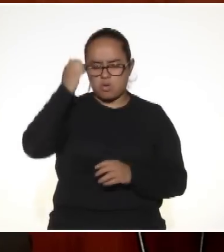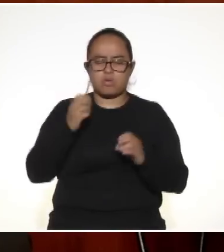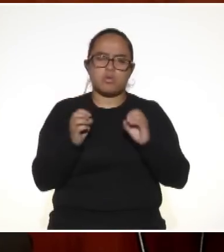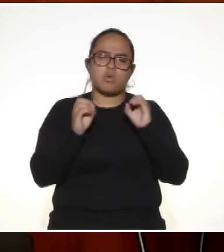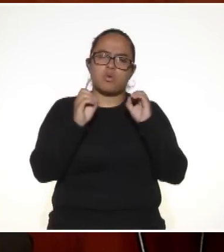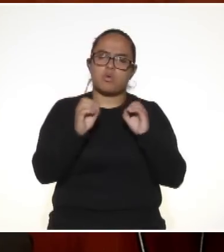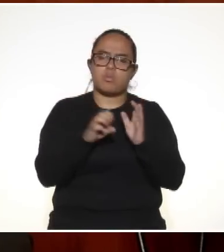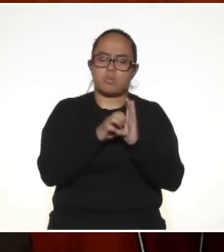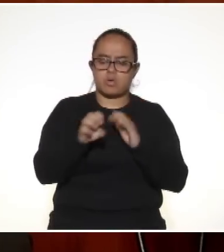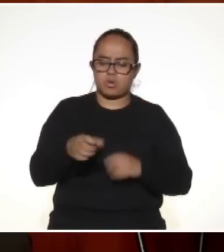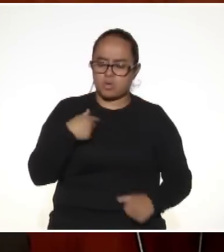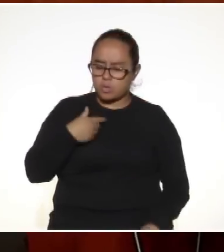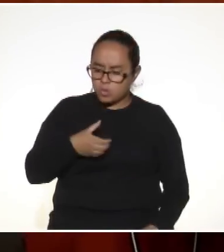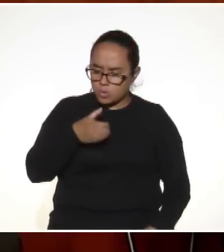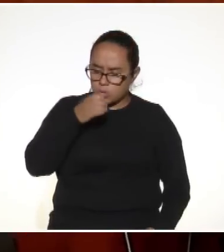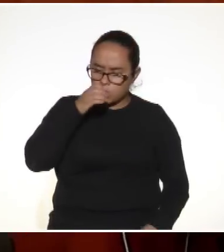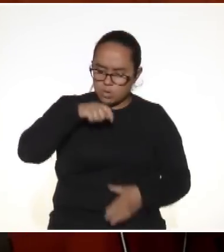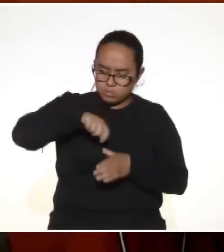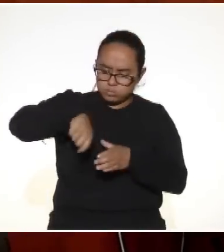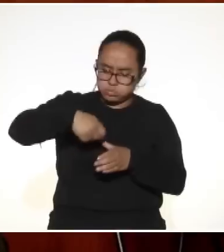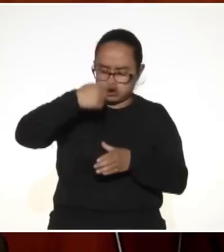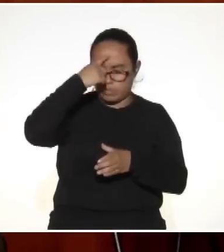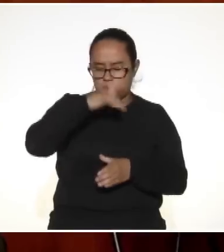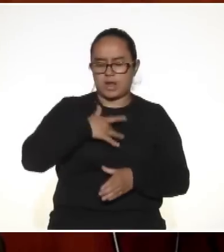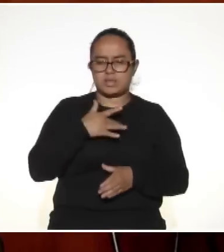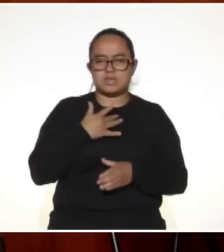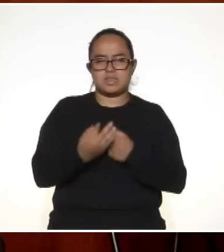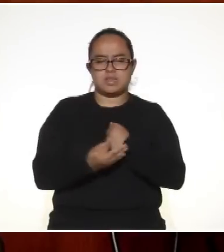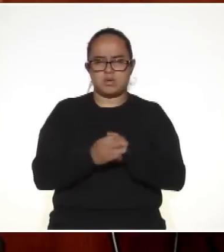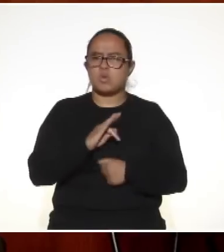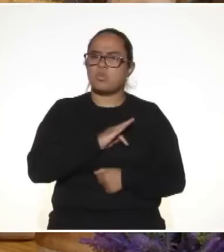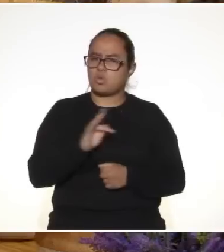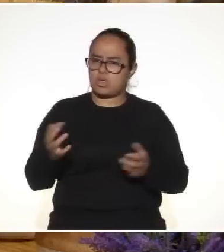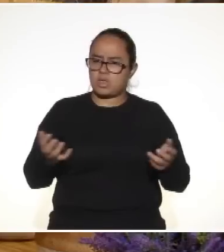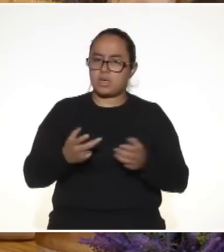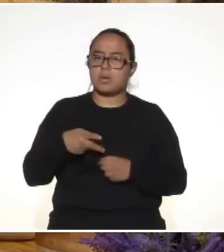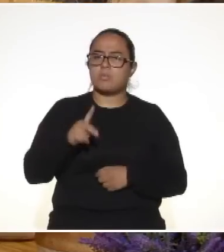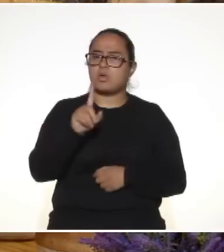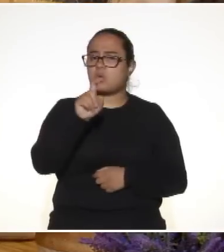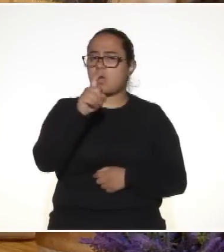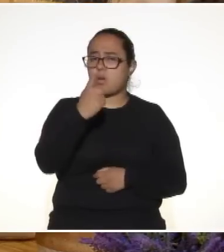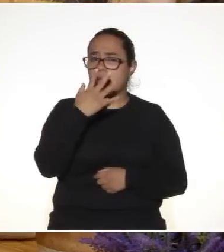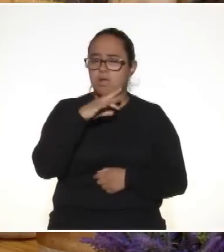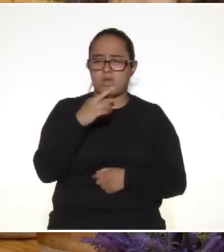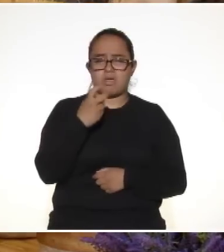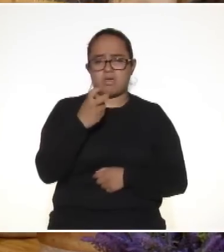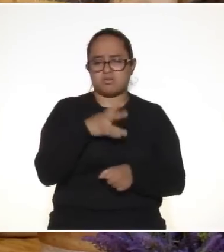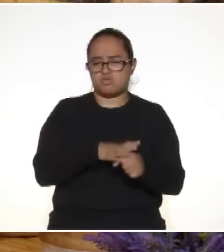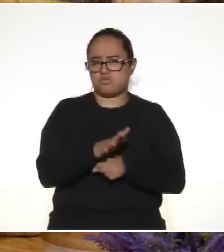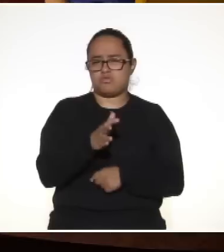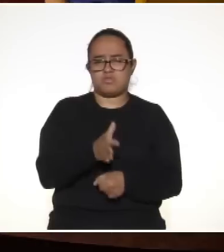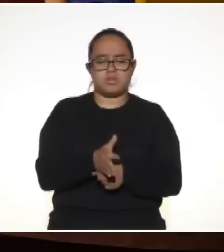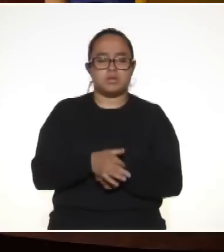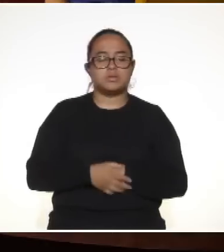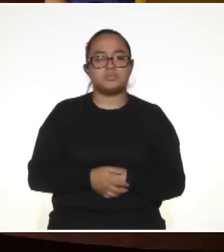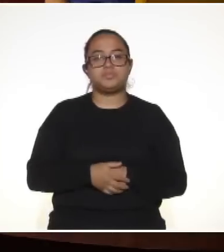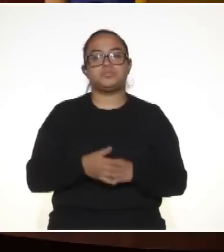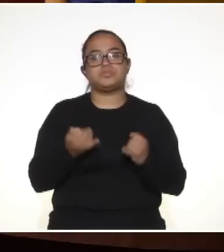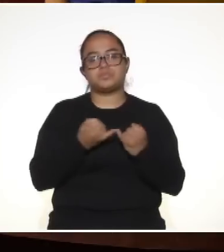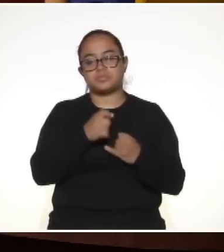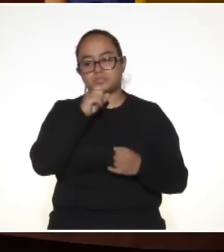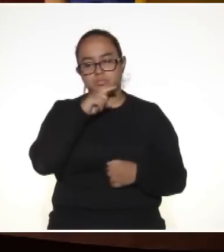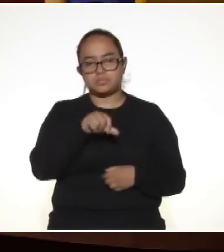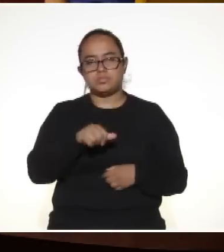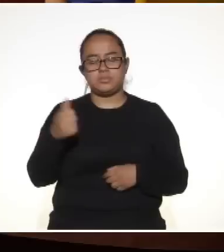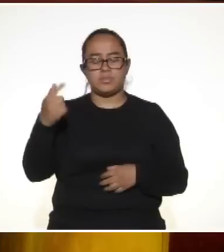quieres tomarte algún tipo de solución rehidratante, lo puedes hacer, por supuesto, pero es suficiente con agua, ¿eh? Ok. También respecto